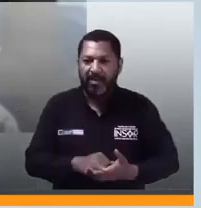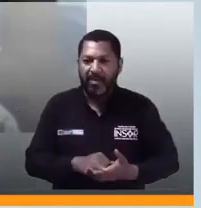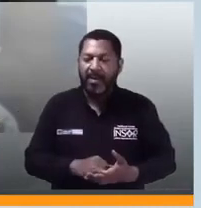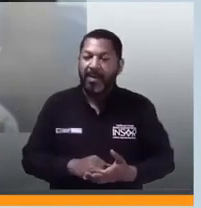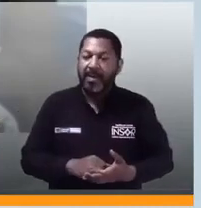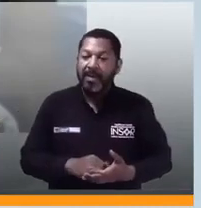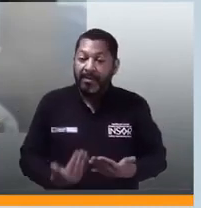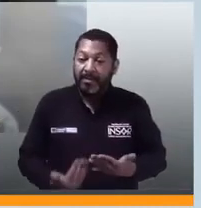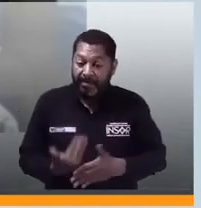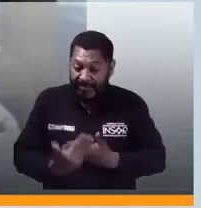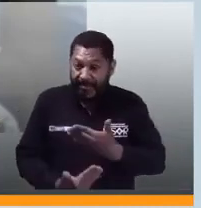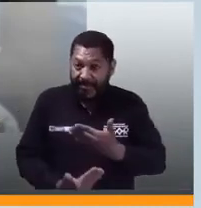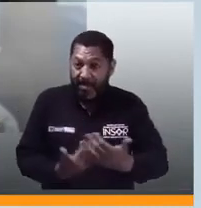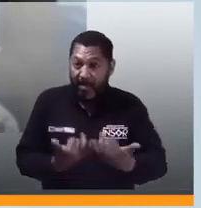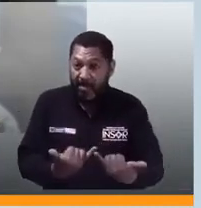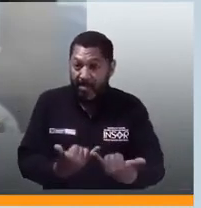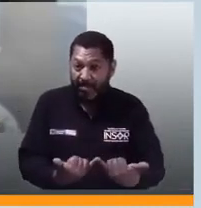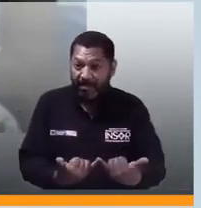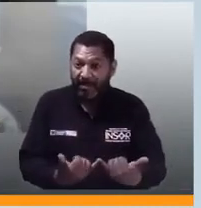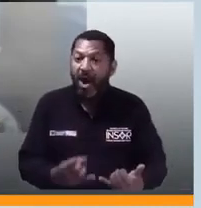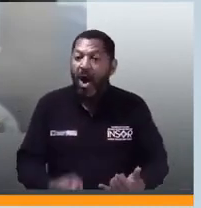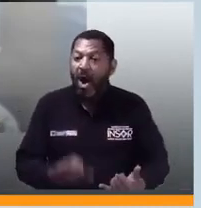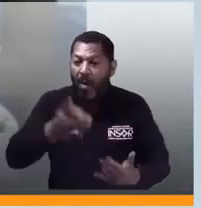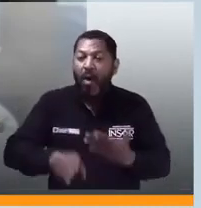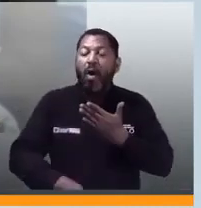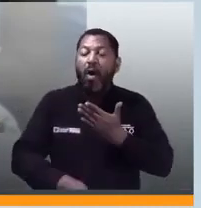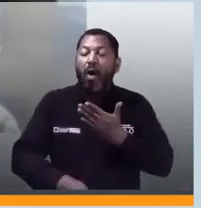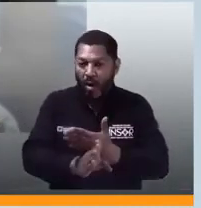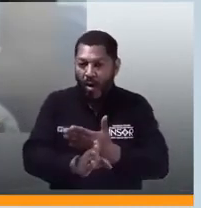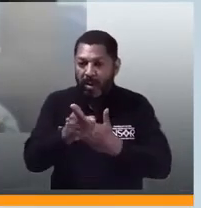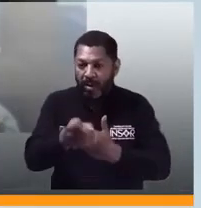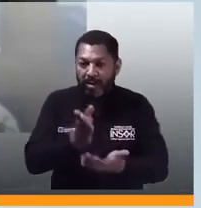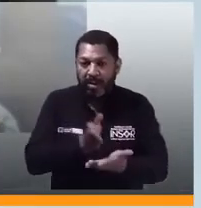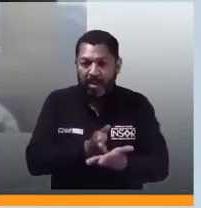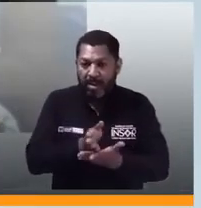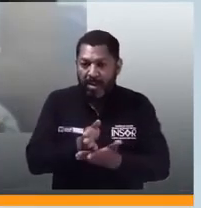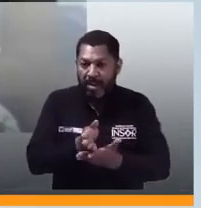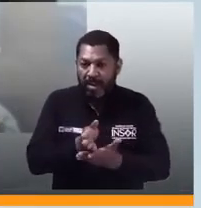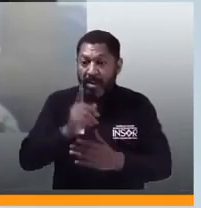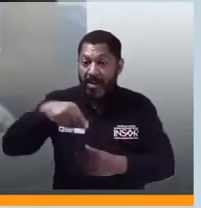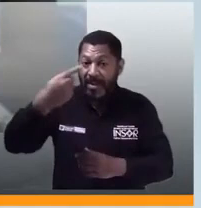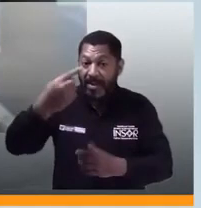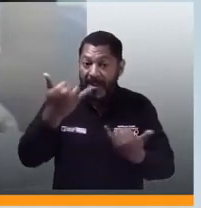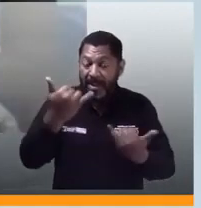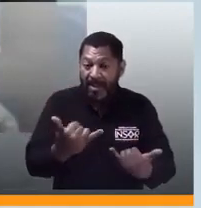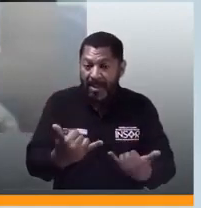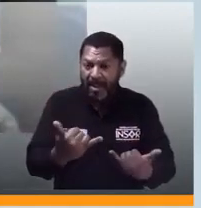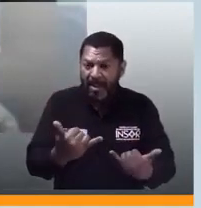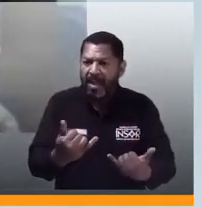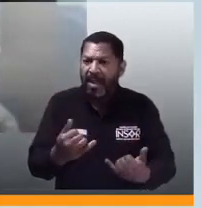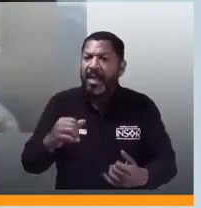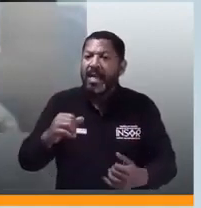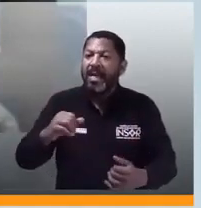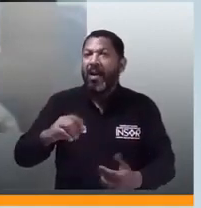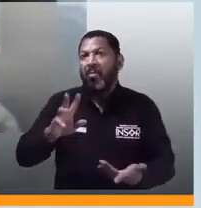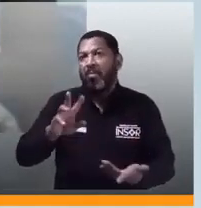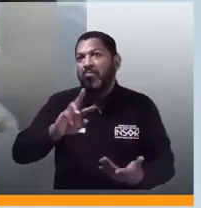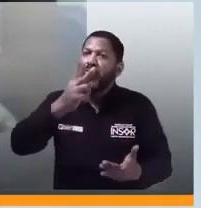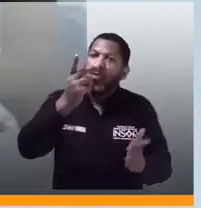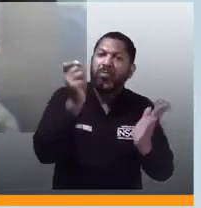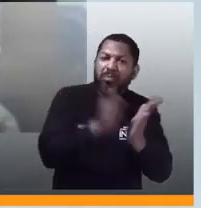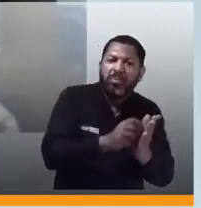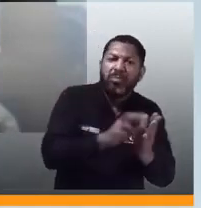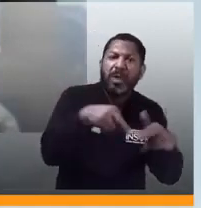digamos que se establecieron, se continúen y posteriormente en una segunda versión